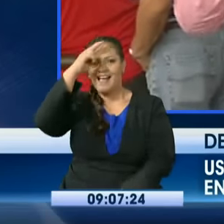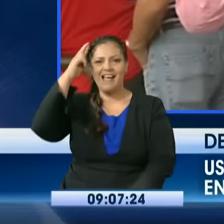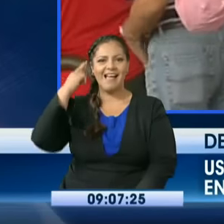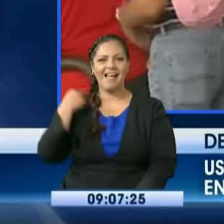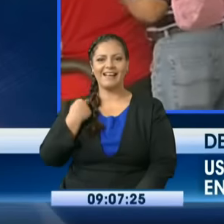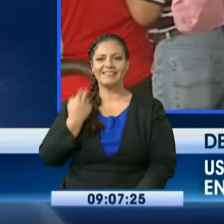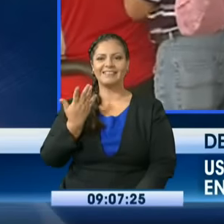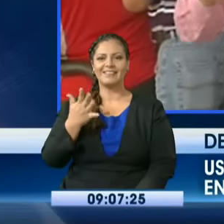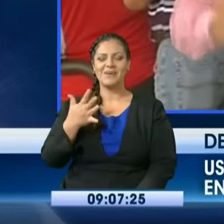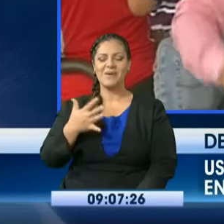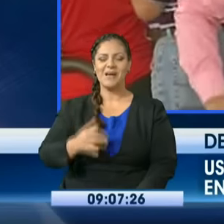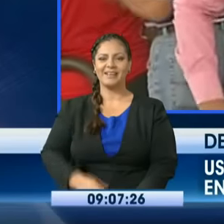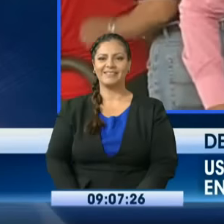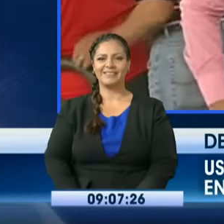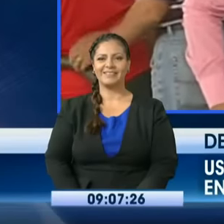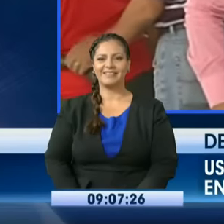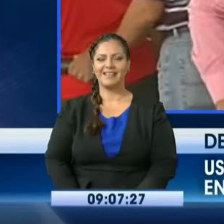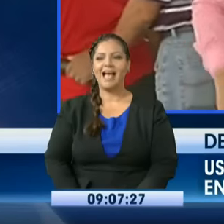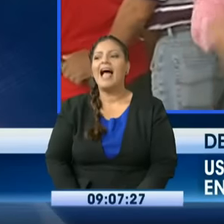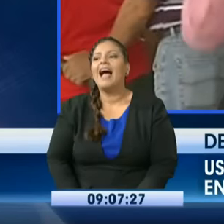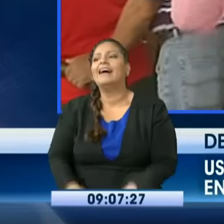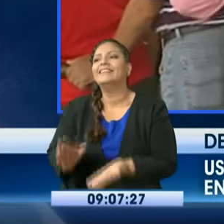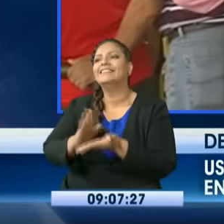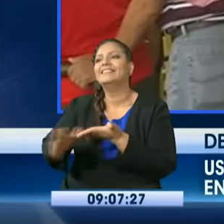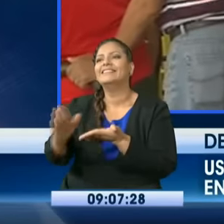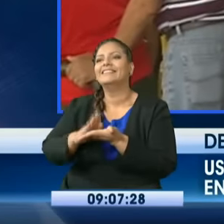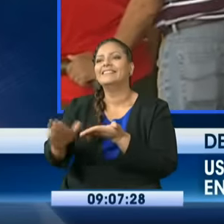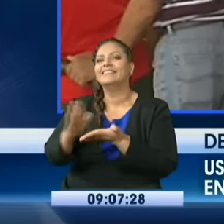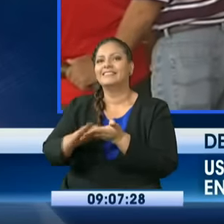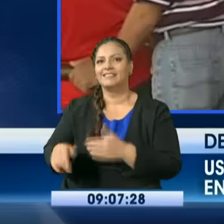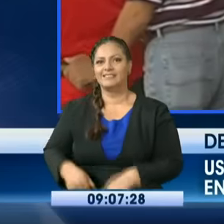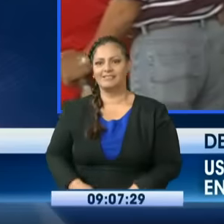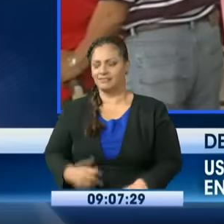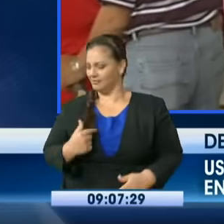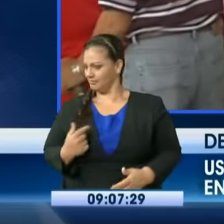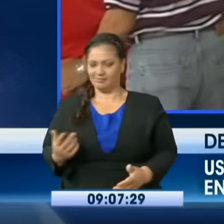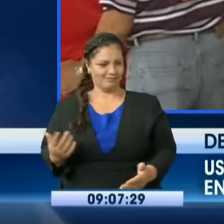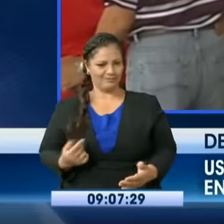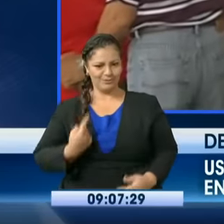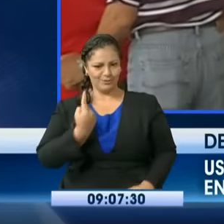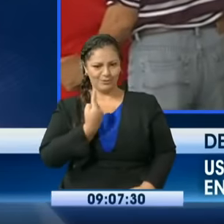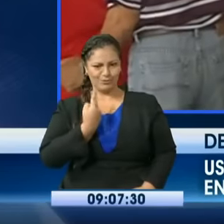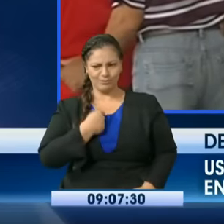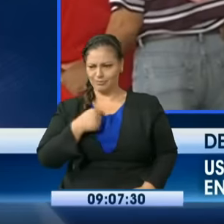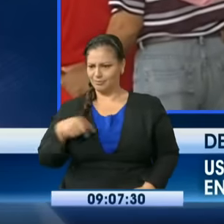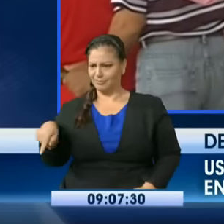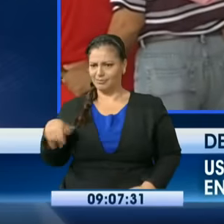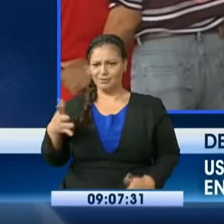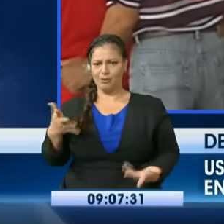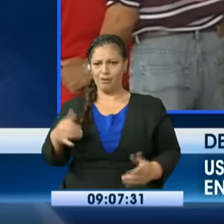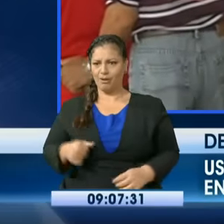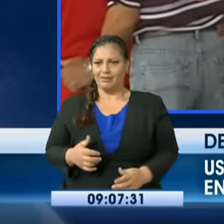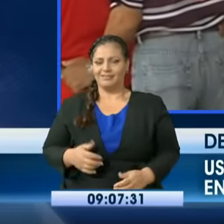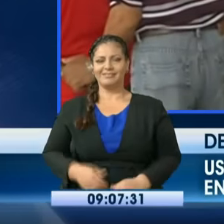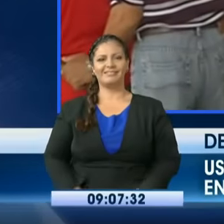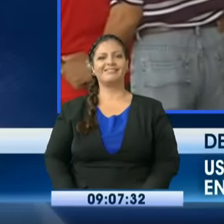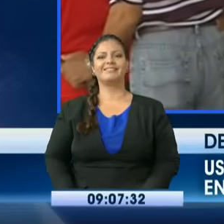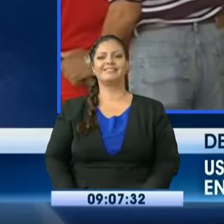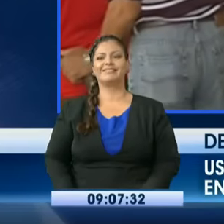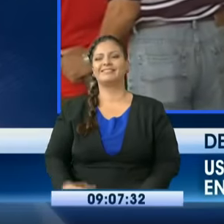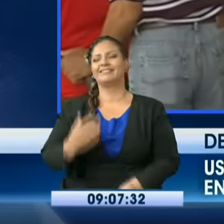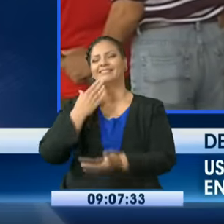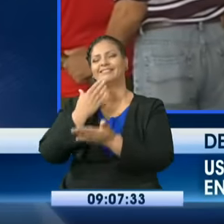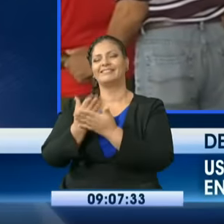Está el espíritu de Roselena ahí. Exactamente. Me hiciste asustar porque yo dije... ¿Qué pasó? Ok, Jorge, gracias